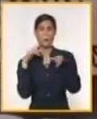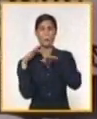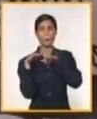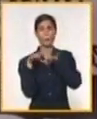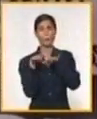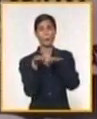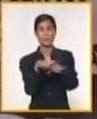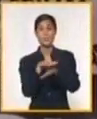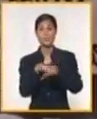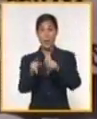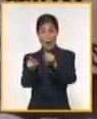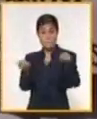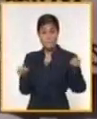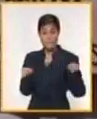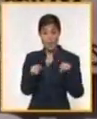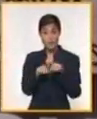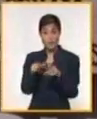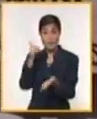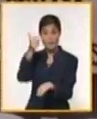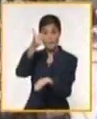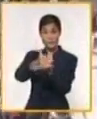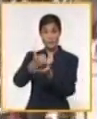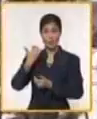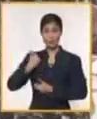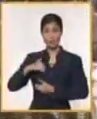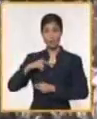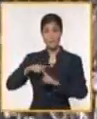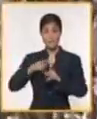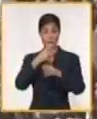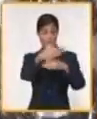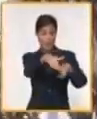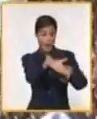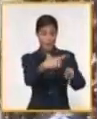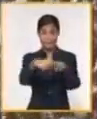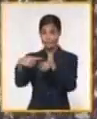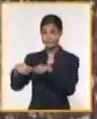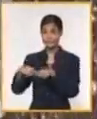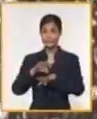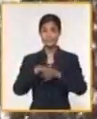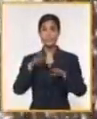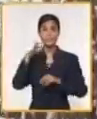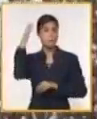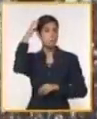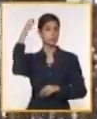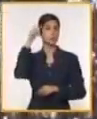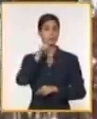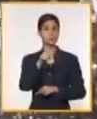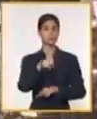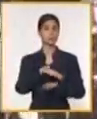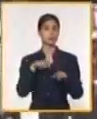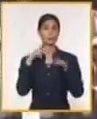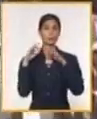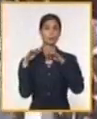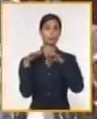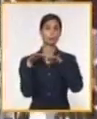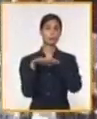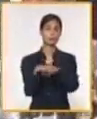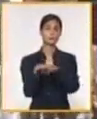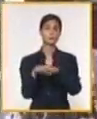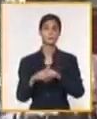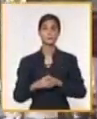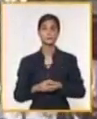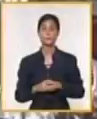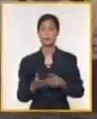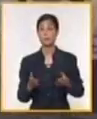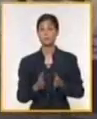la Plaza de Mayo de Buenos Aires y en las calles aledañas, convocados por el Partido Justicialista que Kirchner preside. También